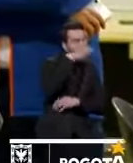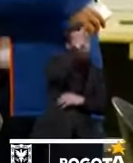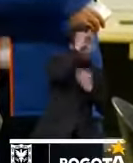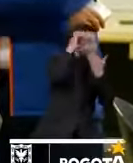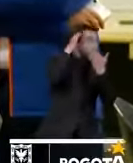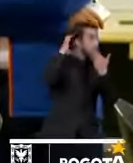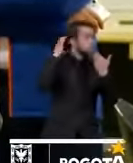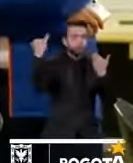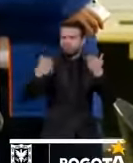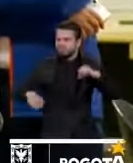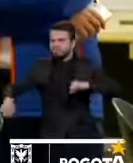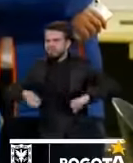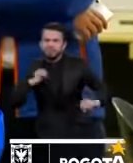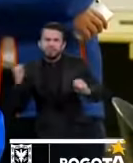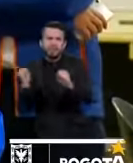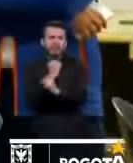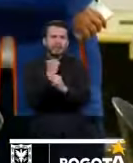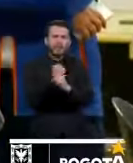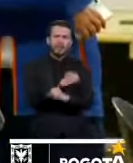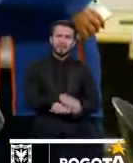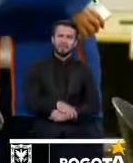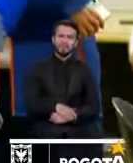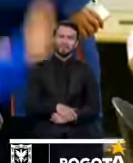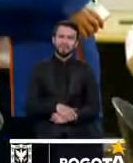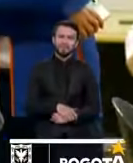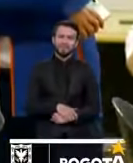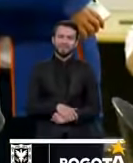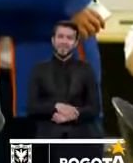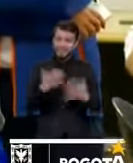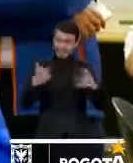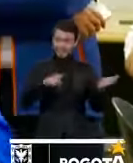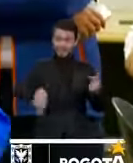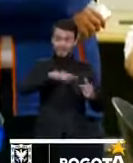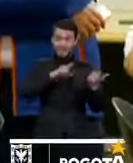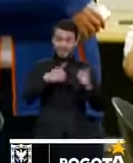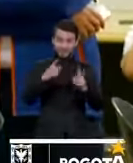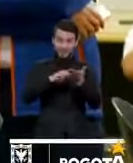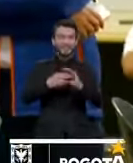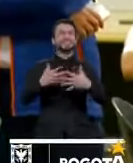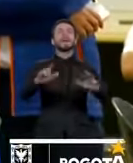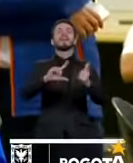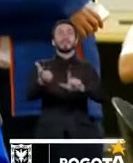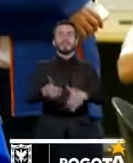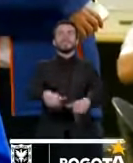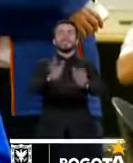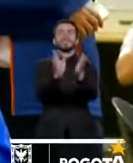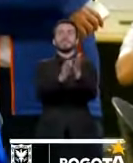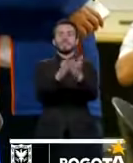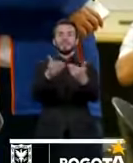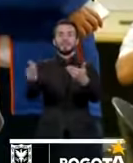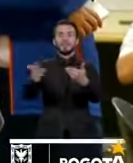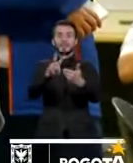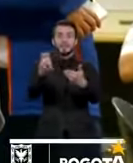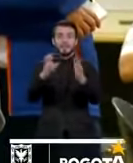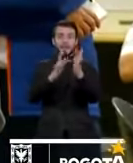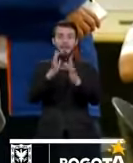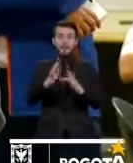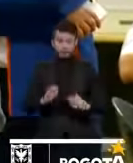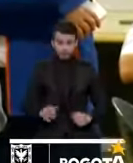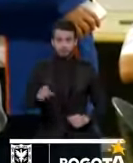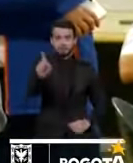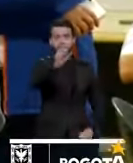a que hemos avanzado, ¿estamos listos para salir todos el 27 de abril a la calle? No. No podemos